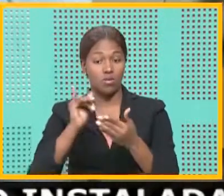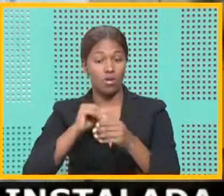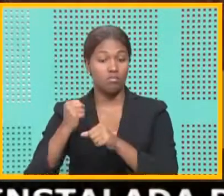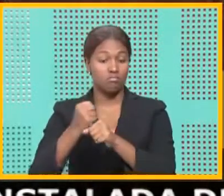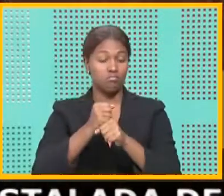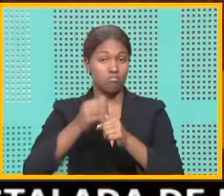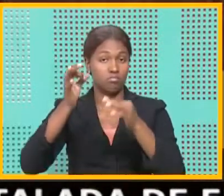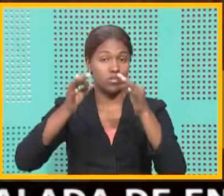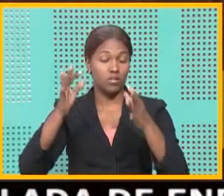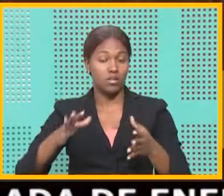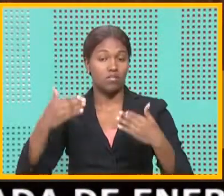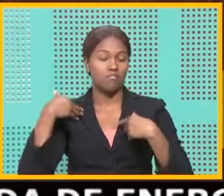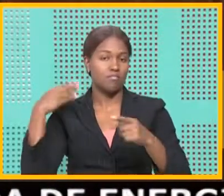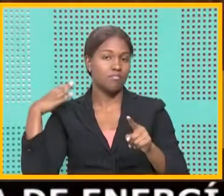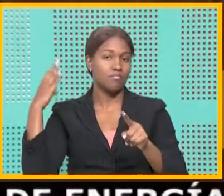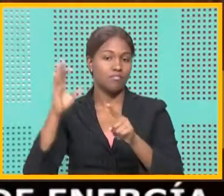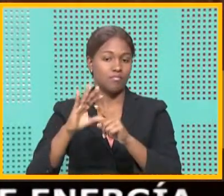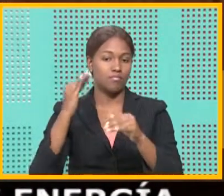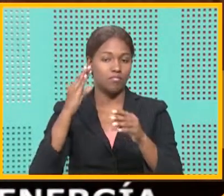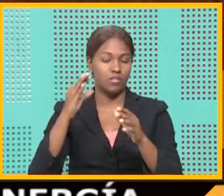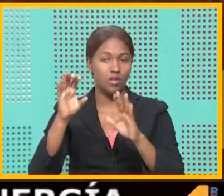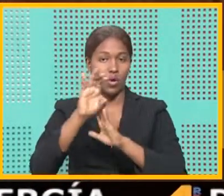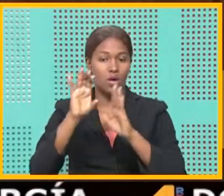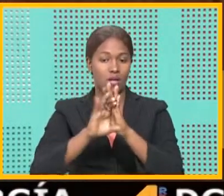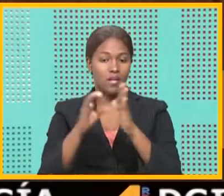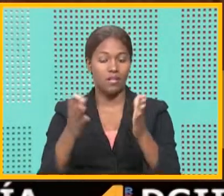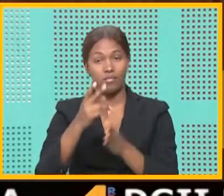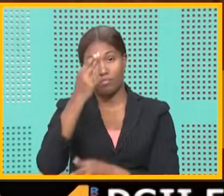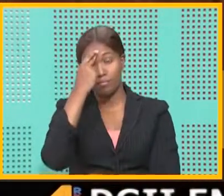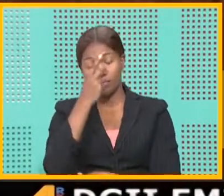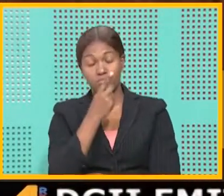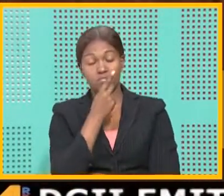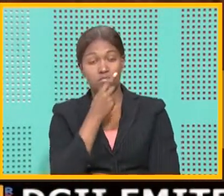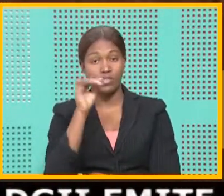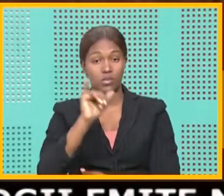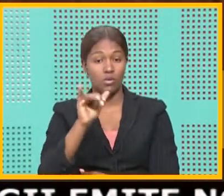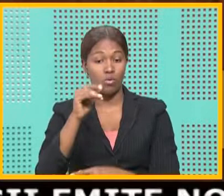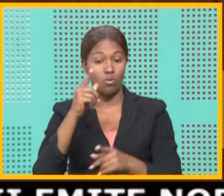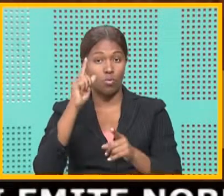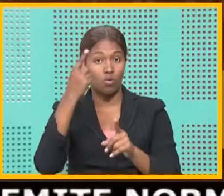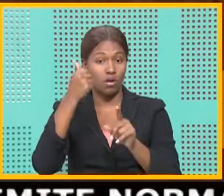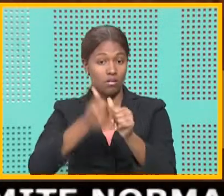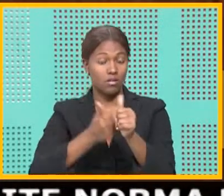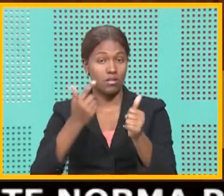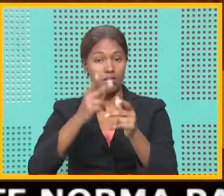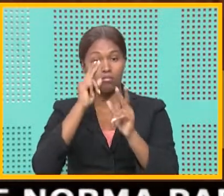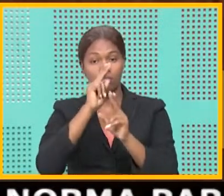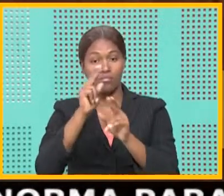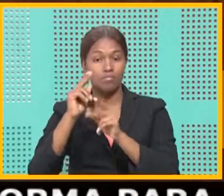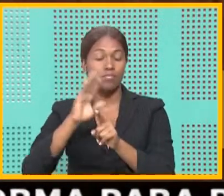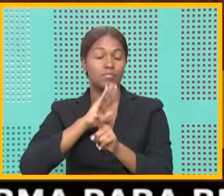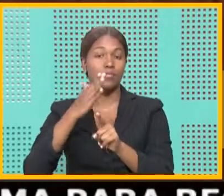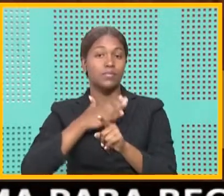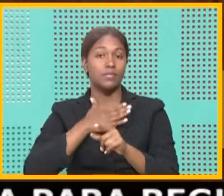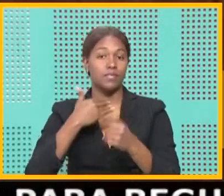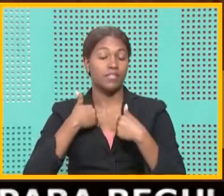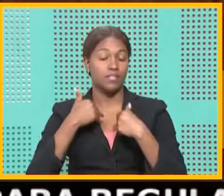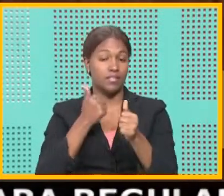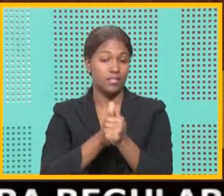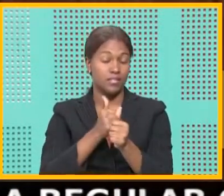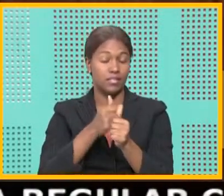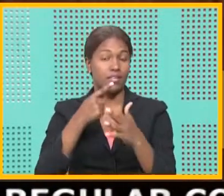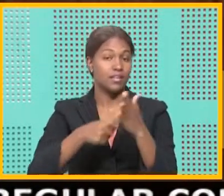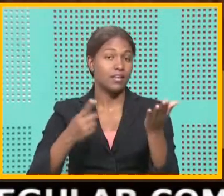seguridad jurídica consignada en la Constitución de la República. Y una de ellas es el respeto a la propiedad privada, que